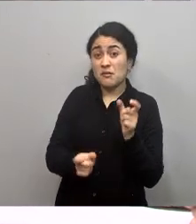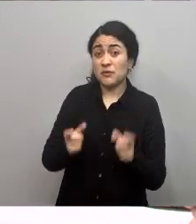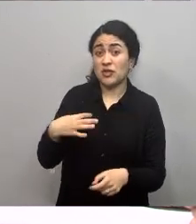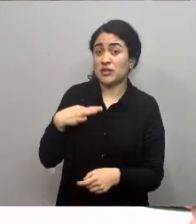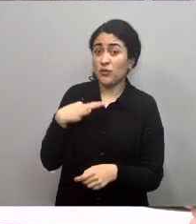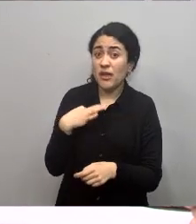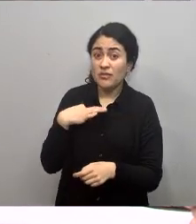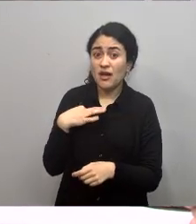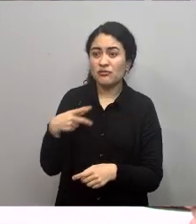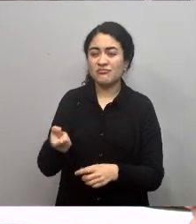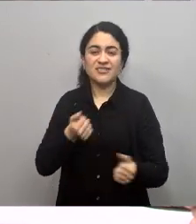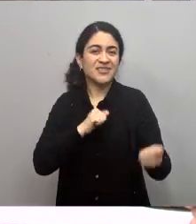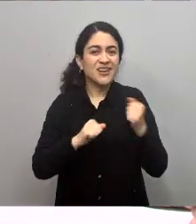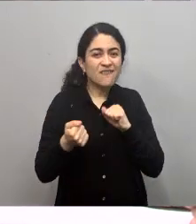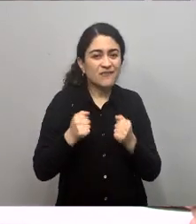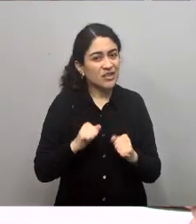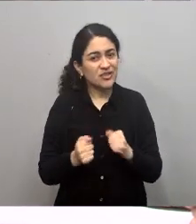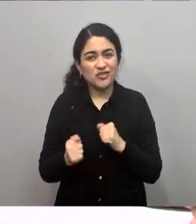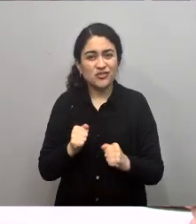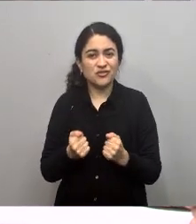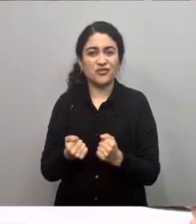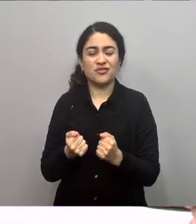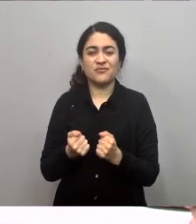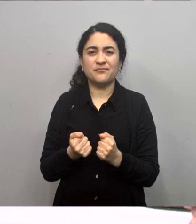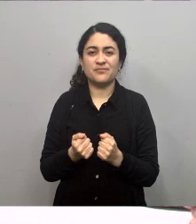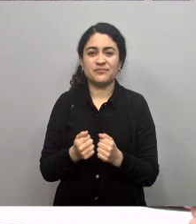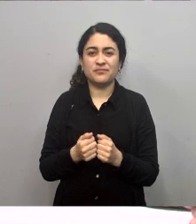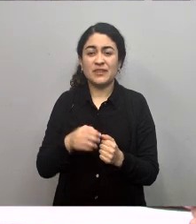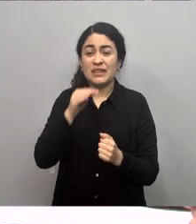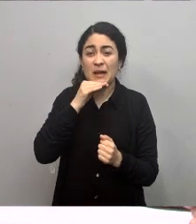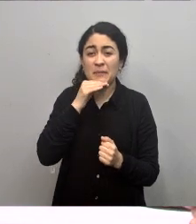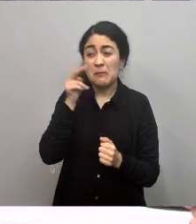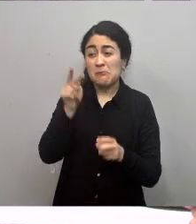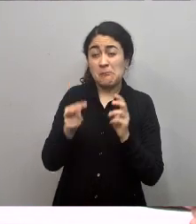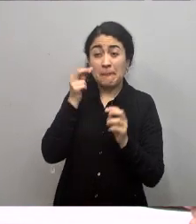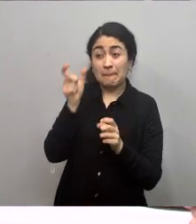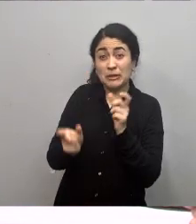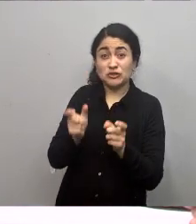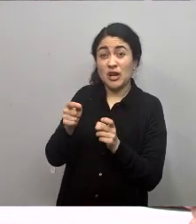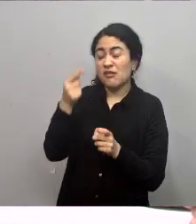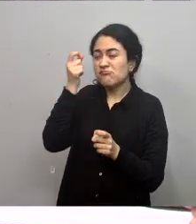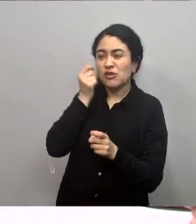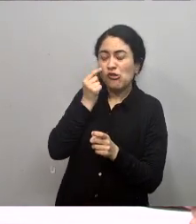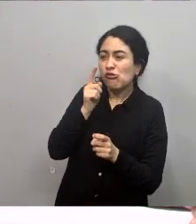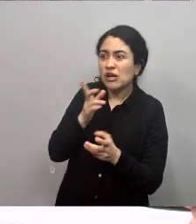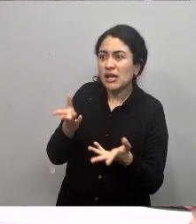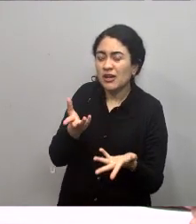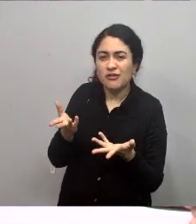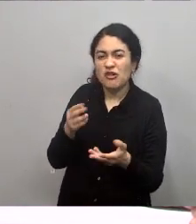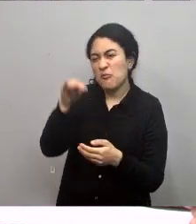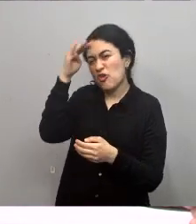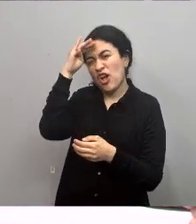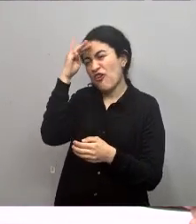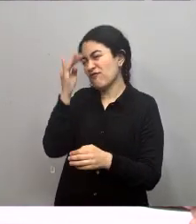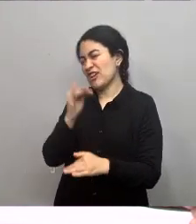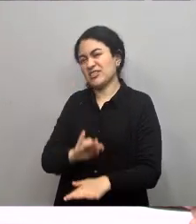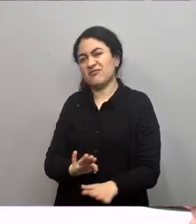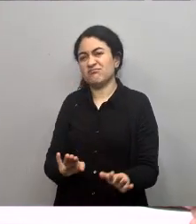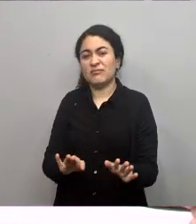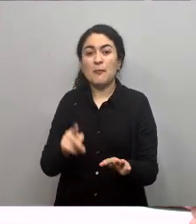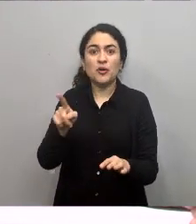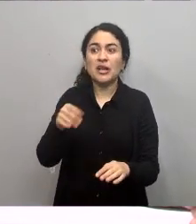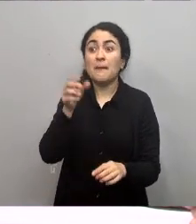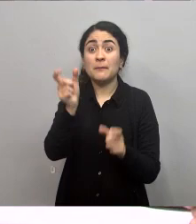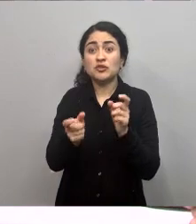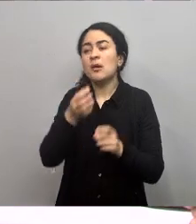se inquiete, ¿no es cierto?, sea incrédula, porque han sido demasiados años donde han recibido solo